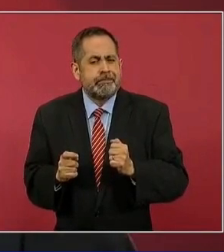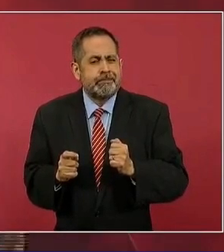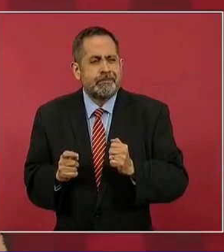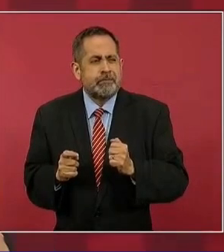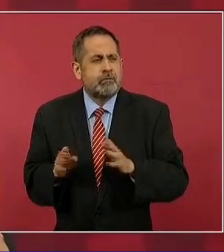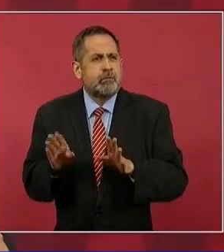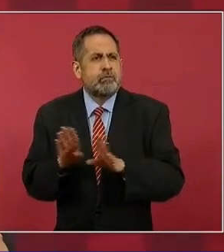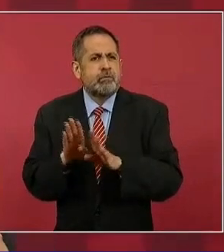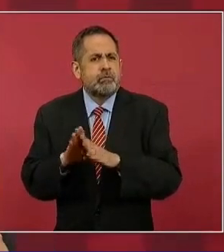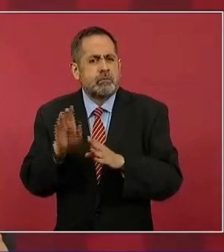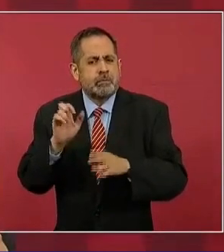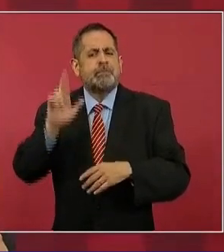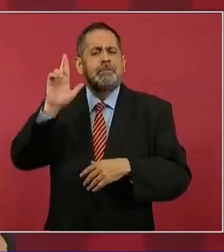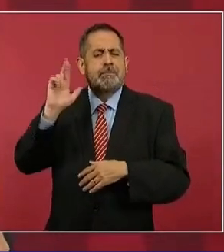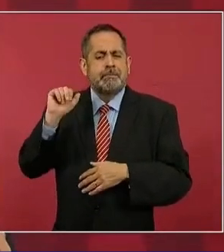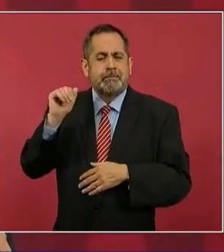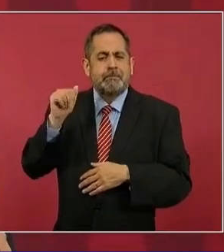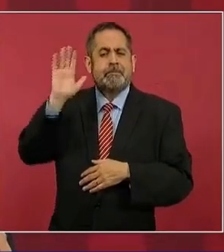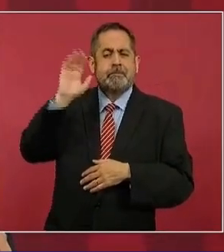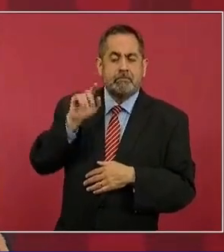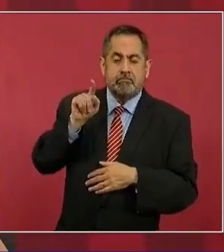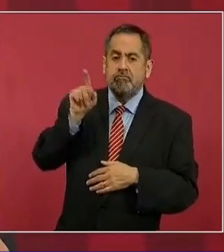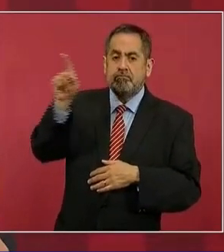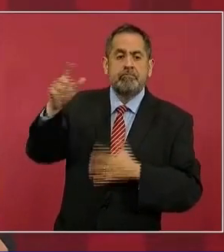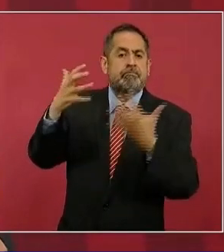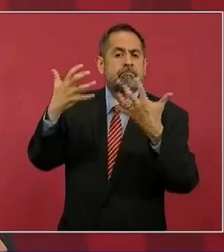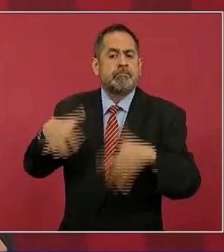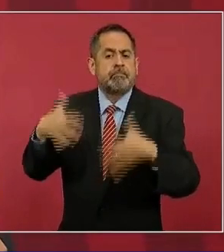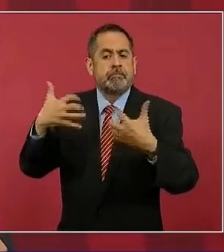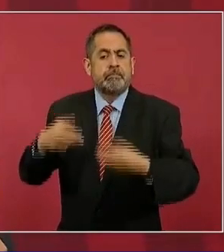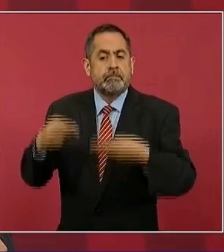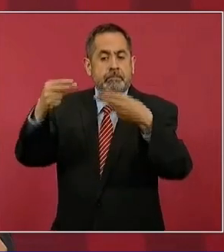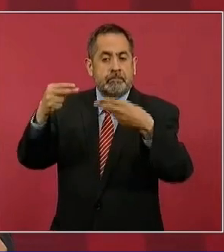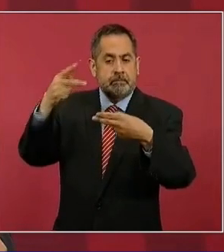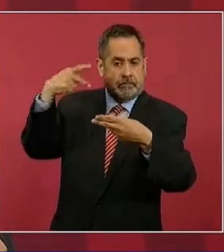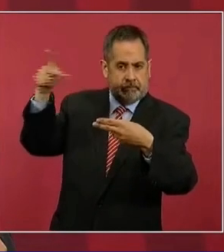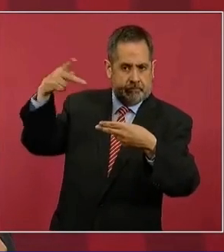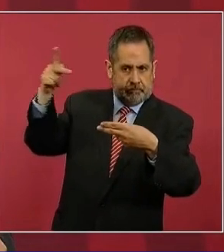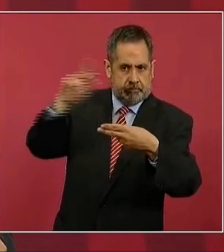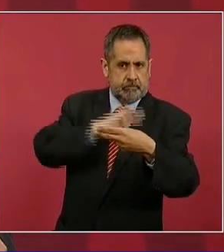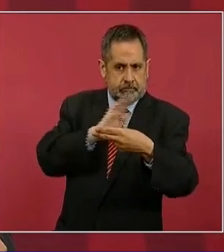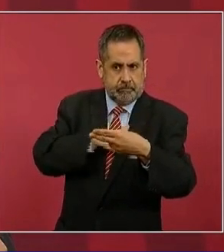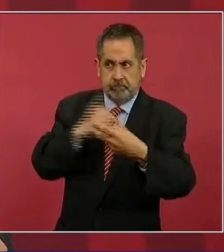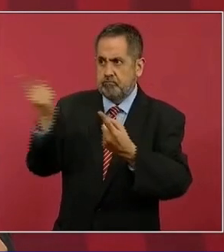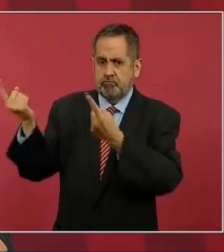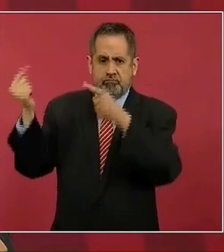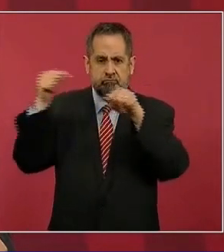caracterizada por el abuso de empresas españolas en nuestro país.